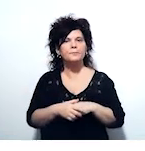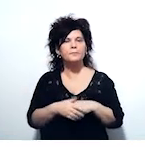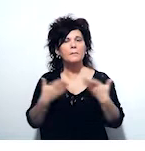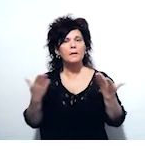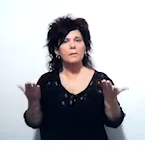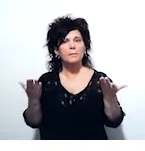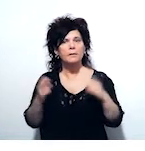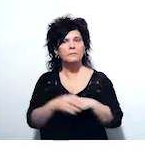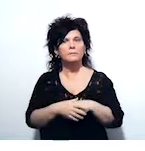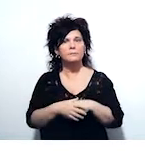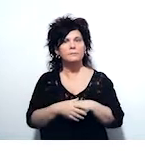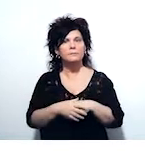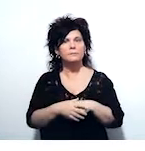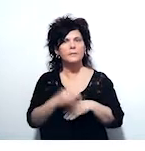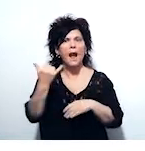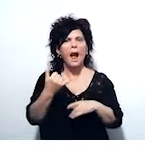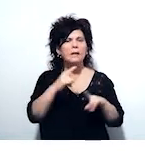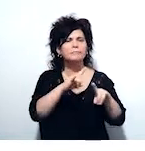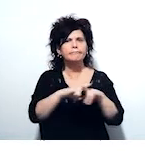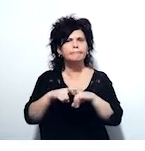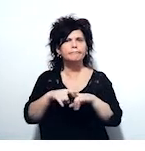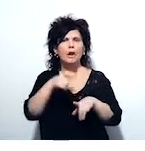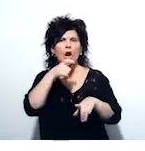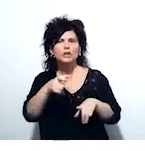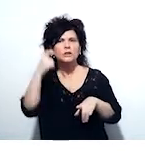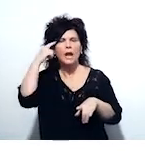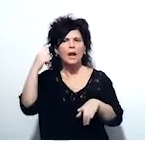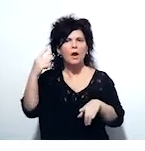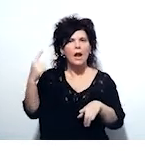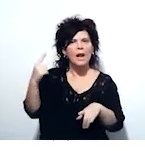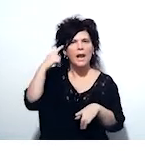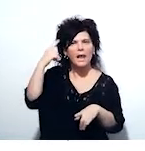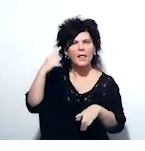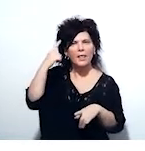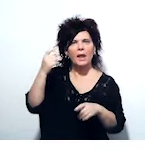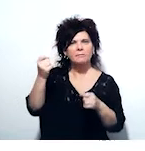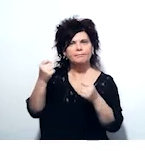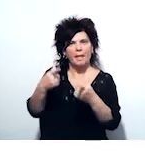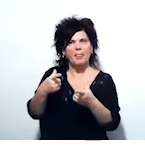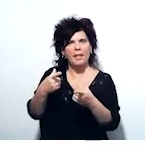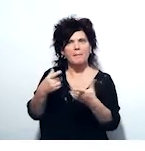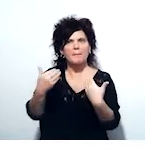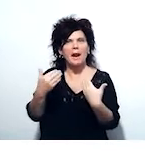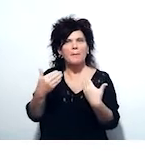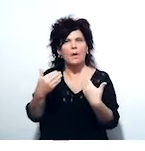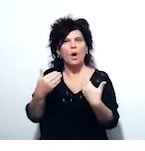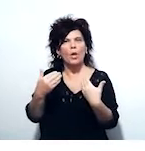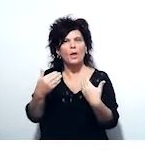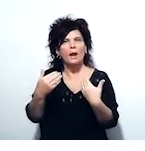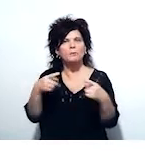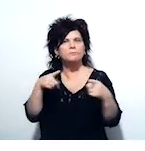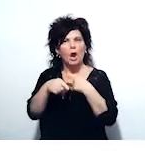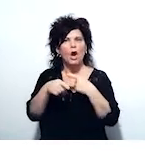Bueno, hay un montón de sitios que dan consejos y dan ideas para combatir las noticias falsas. Acá les traje, por